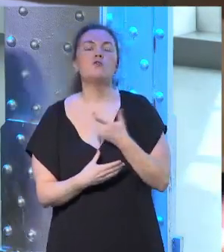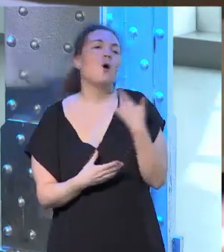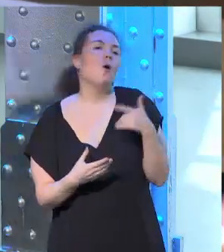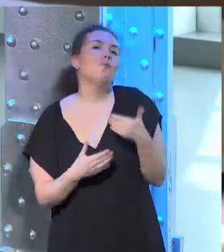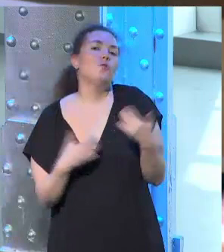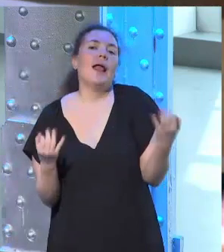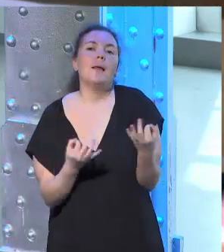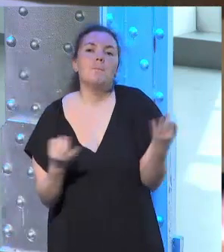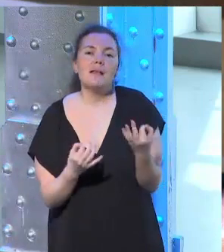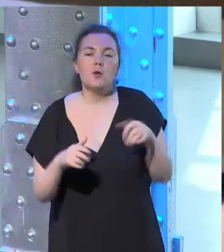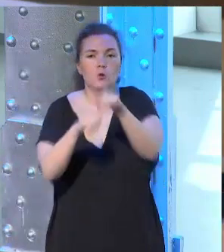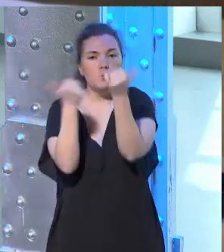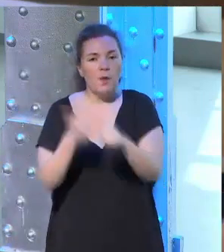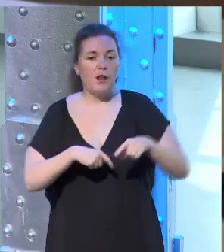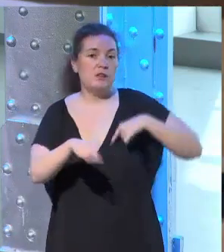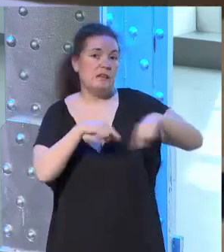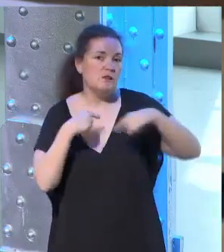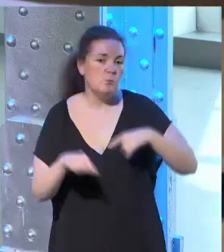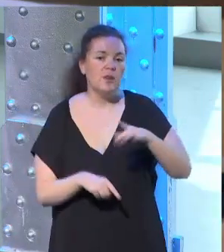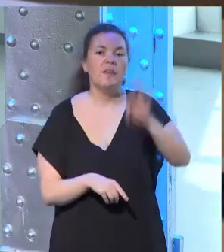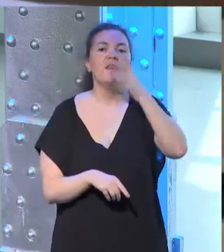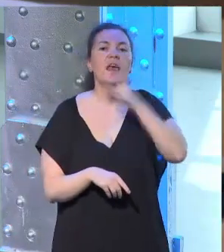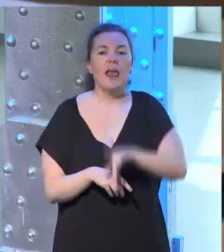pasa con los modelos de transporte se están tomando